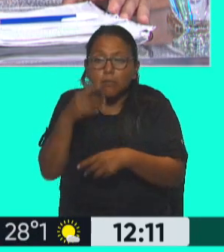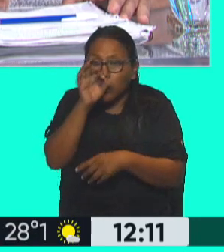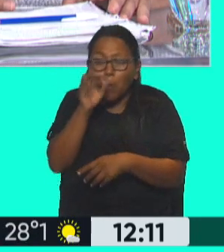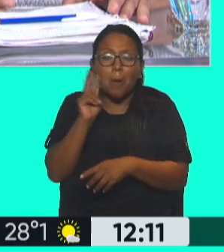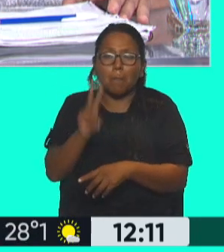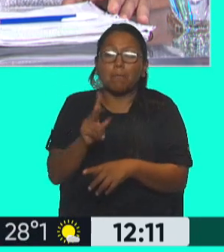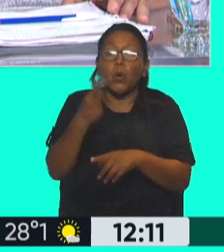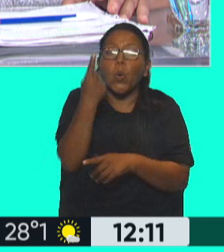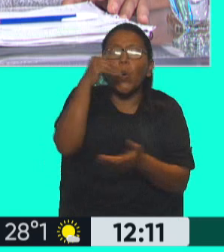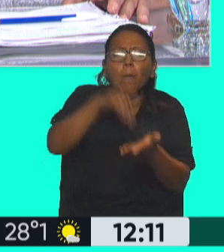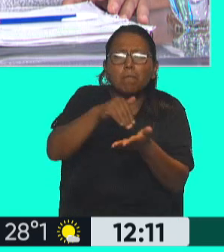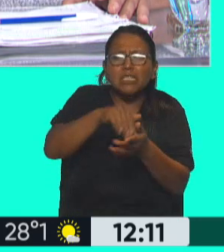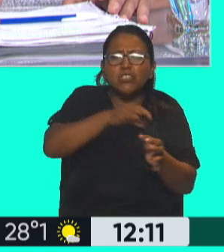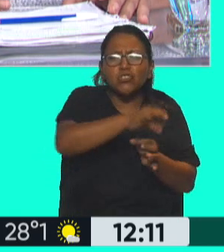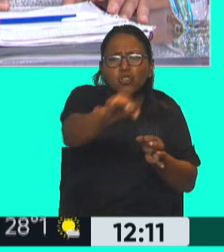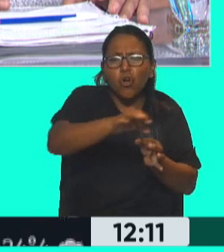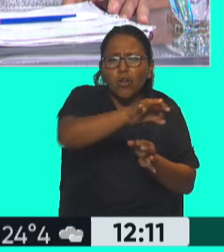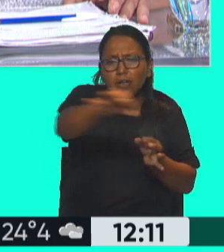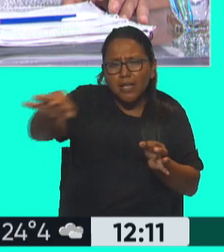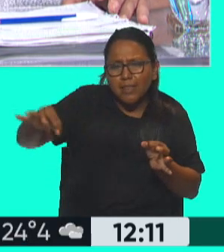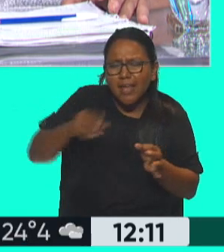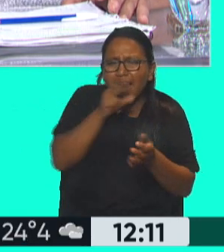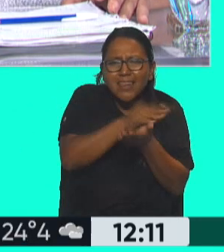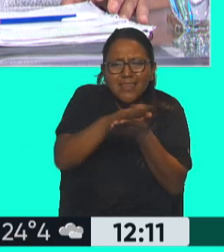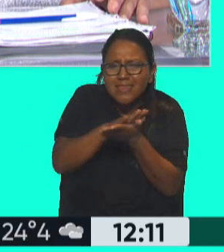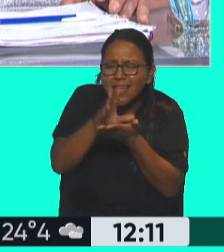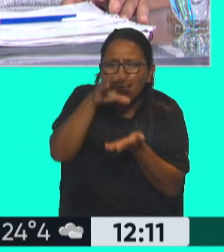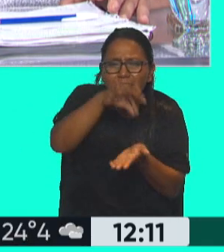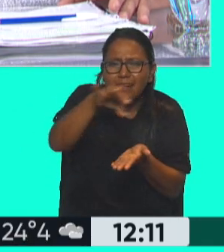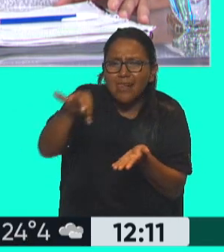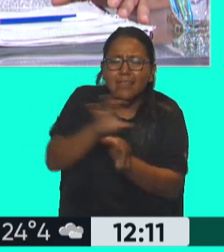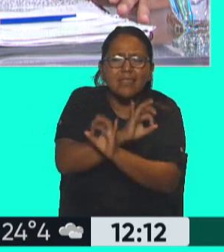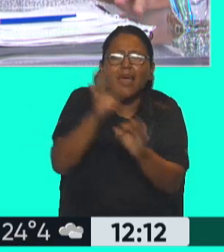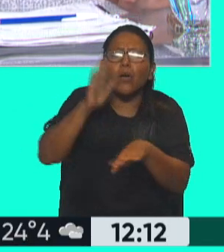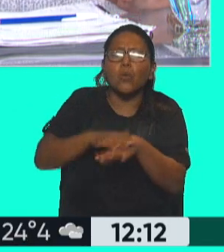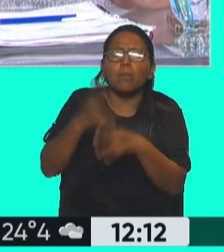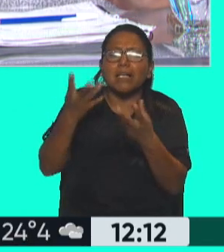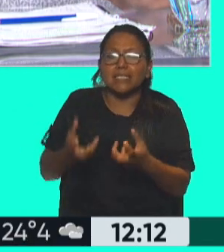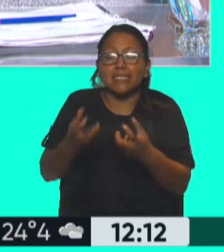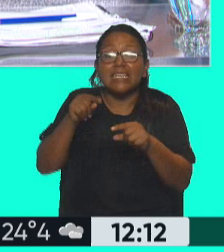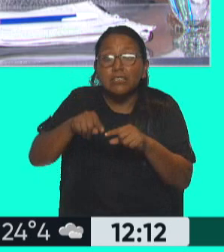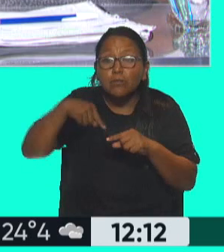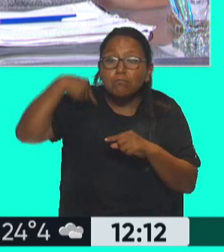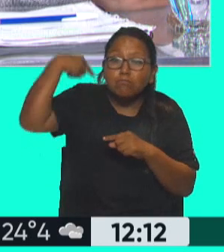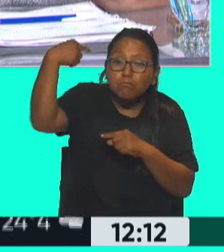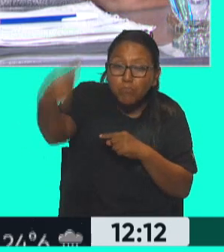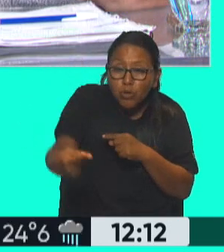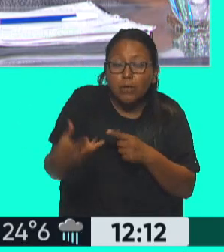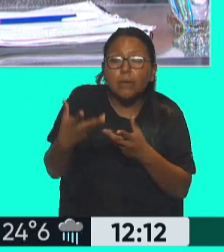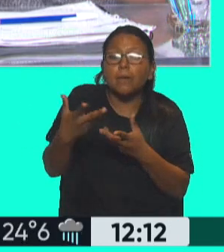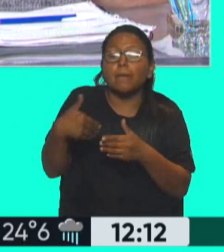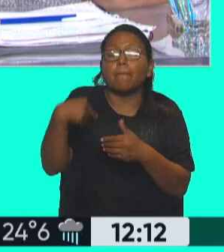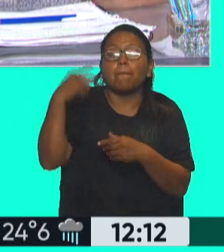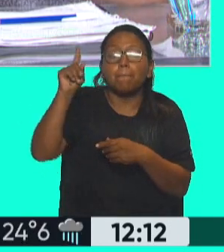quedaron 1.100.000 hectáreas sin sembrar producto de la sequía. Eso va a tener una repercusión muy importante.